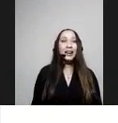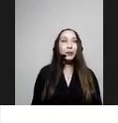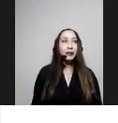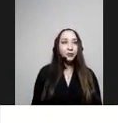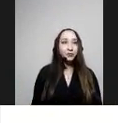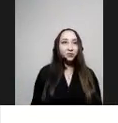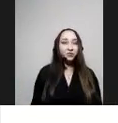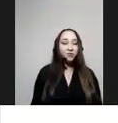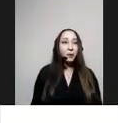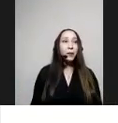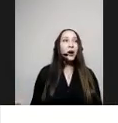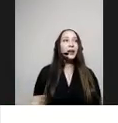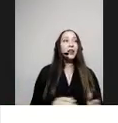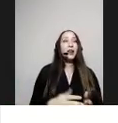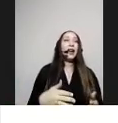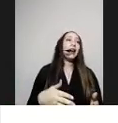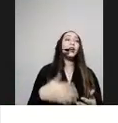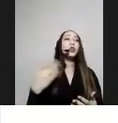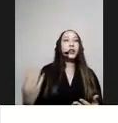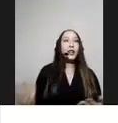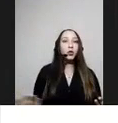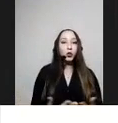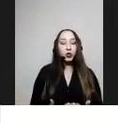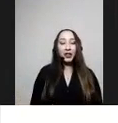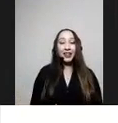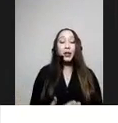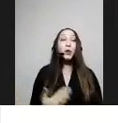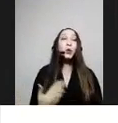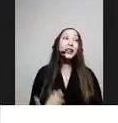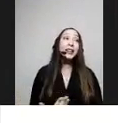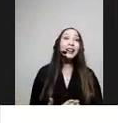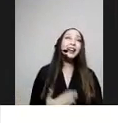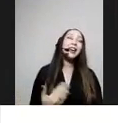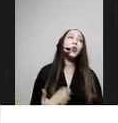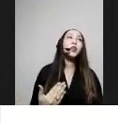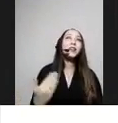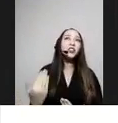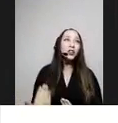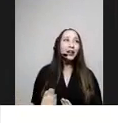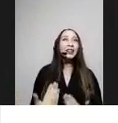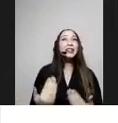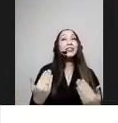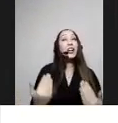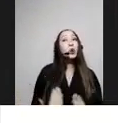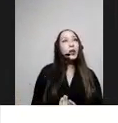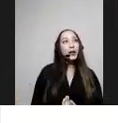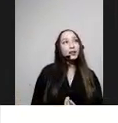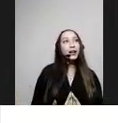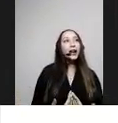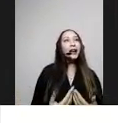siguiente lámina vamos a ver algunos riesgos psicosociales y me gustaría que cada uno reflexionara